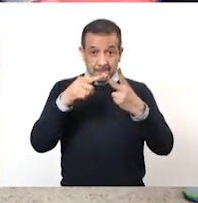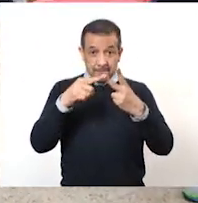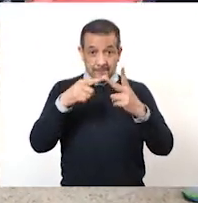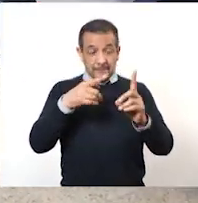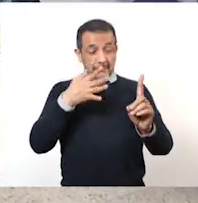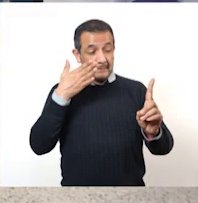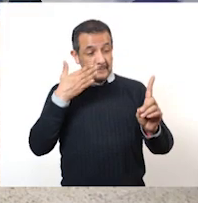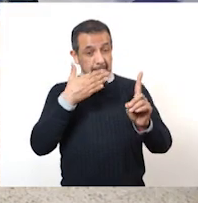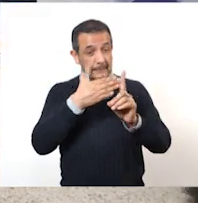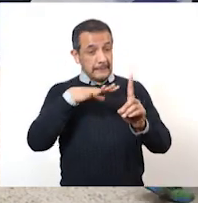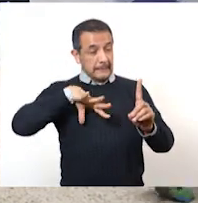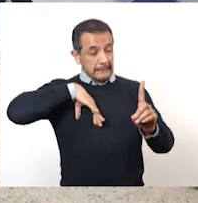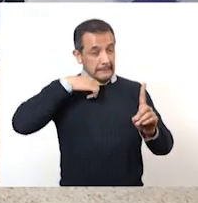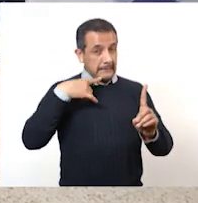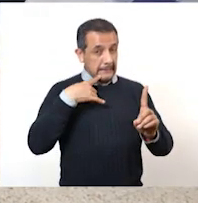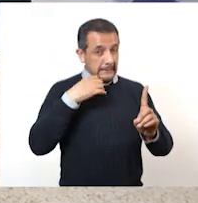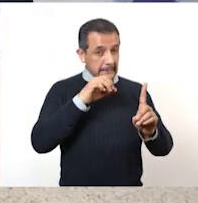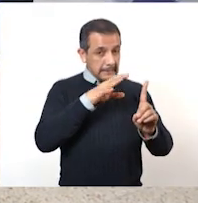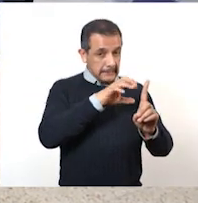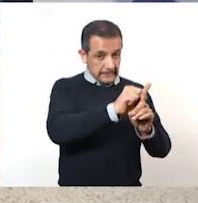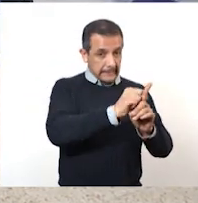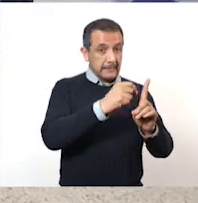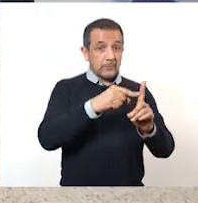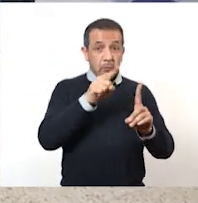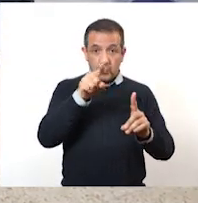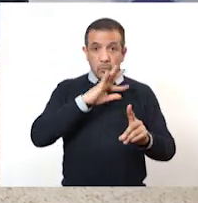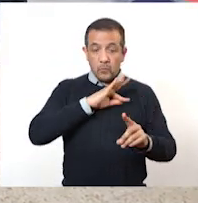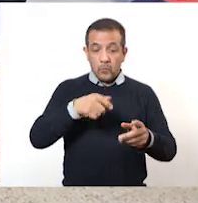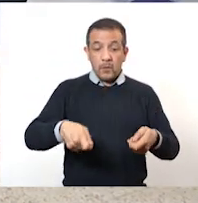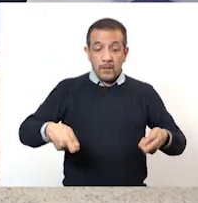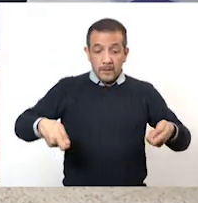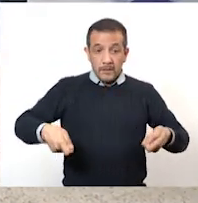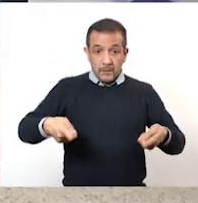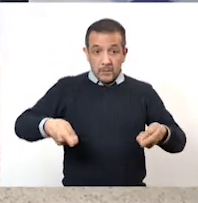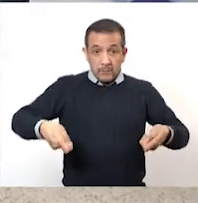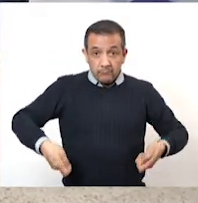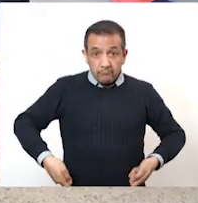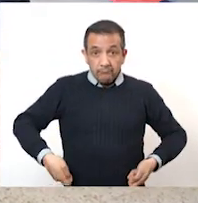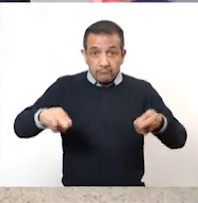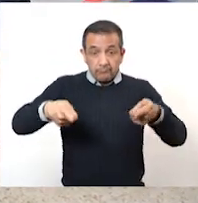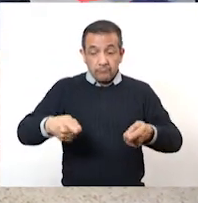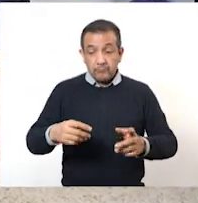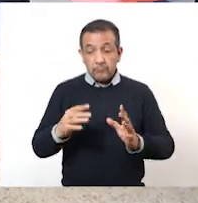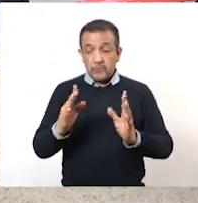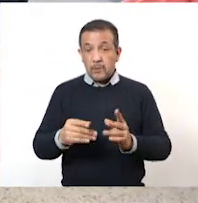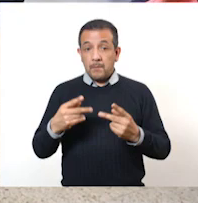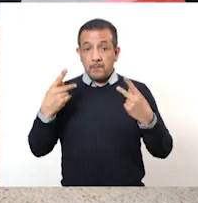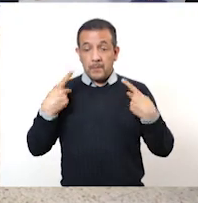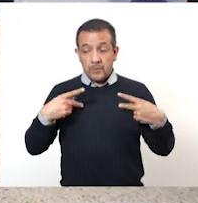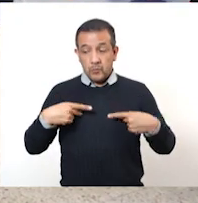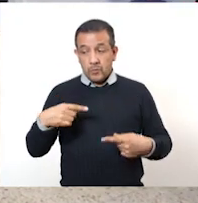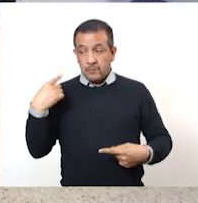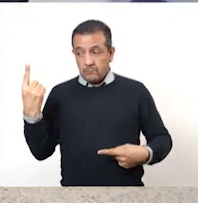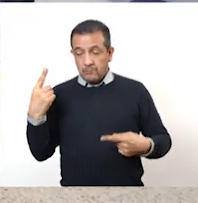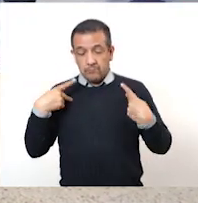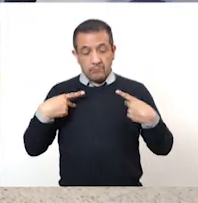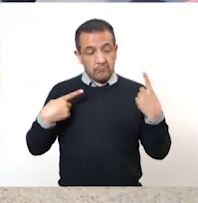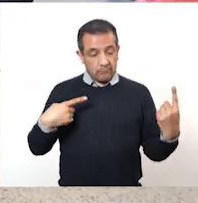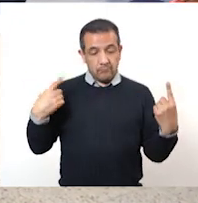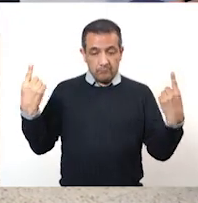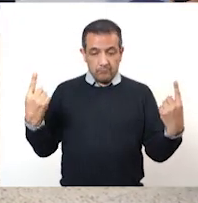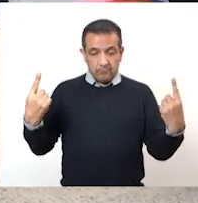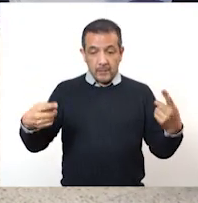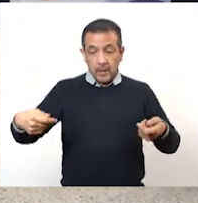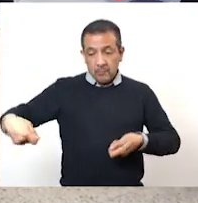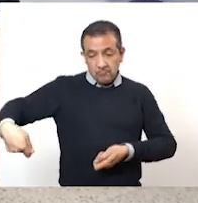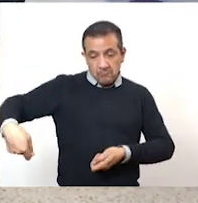Segundo reto. Podrás lanzar y atrapar la pelota con otro compañero para